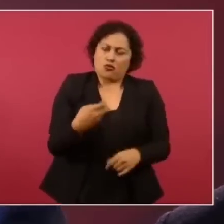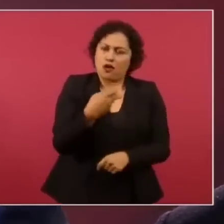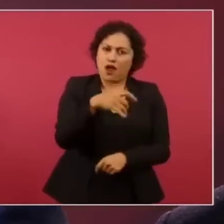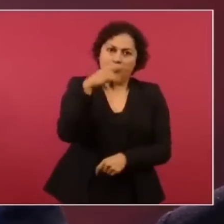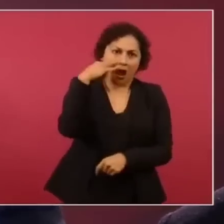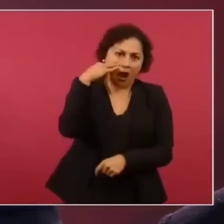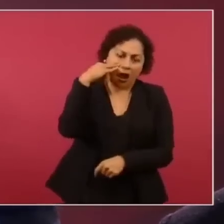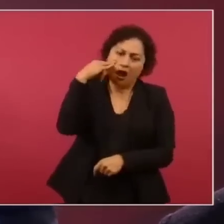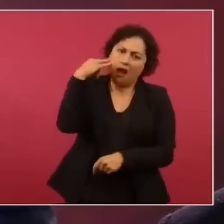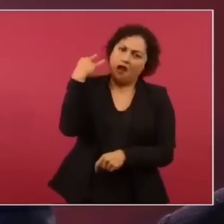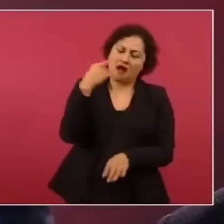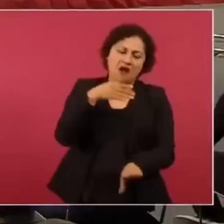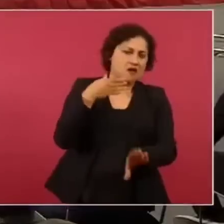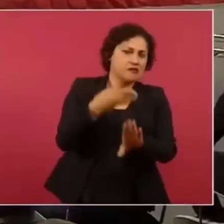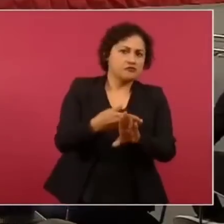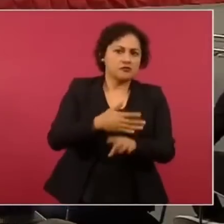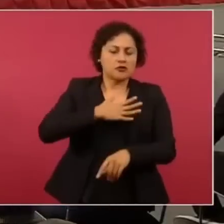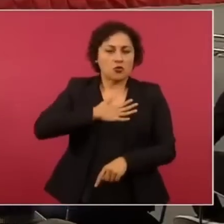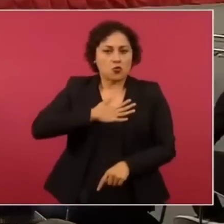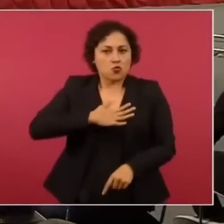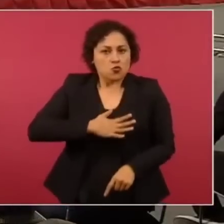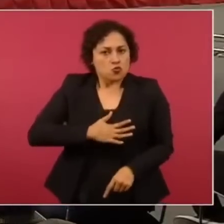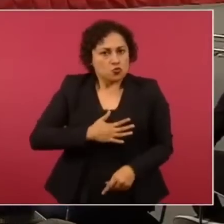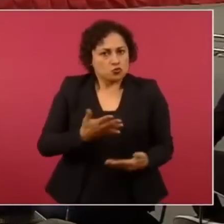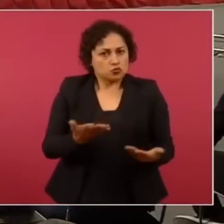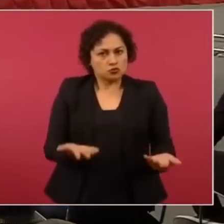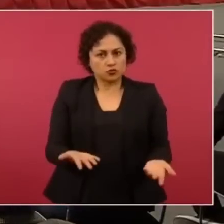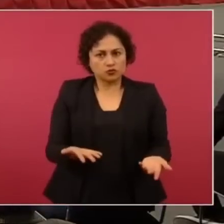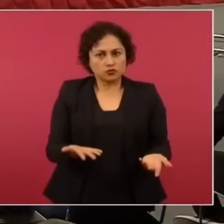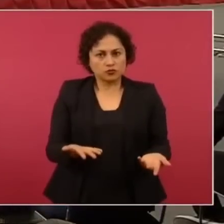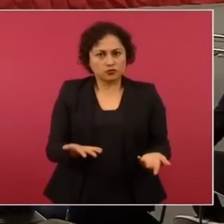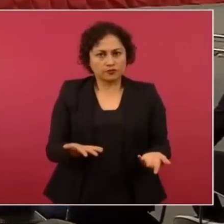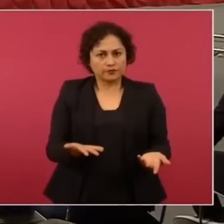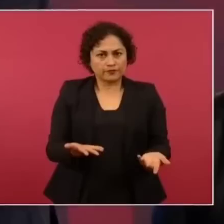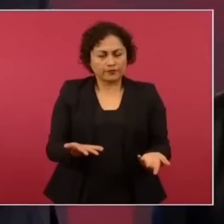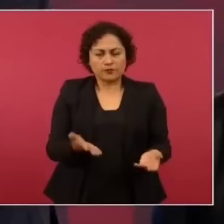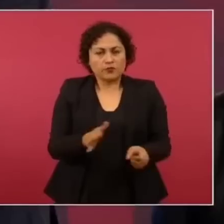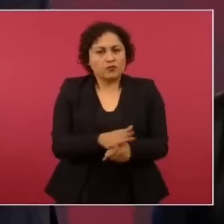a el movimiento que busca